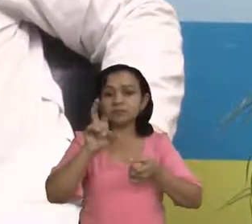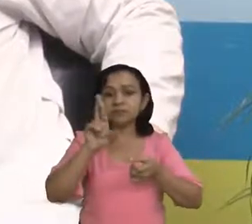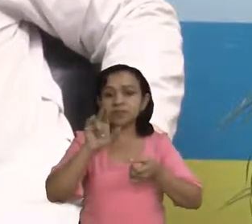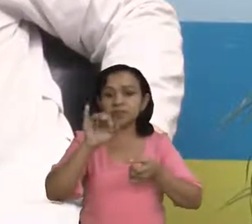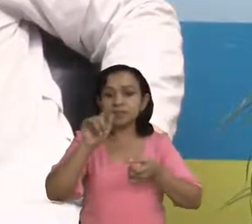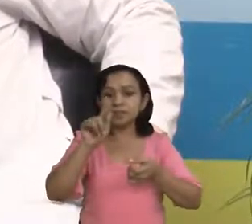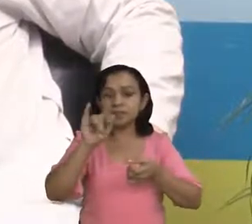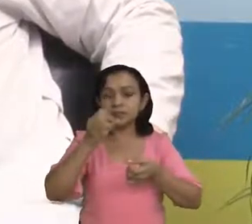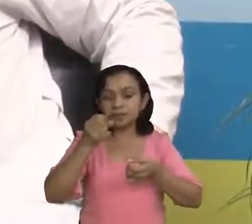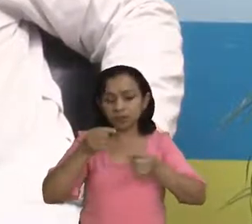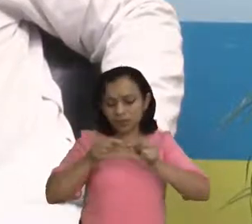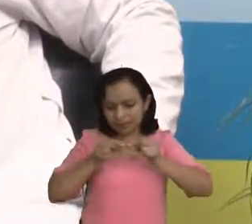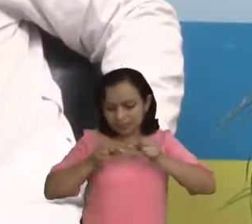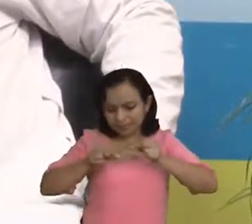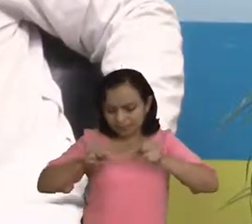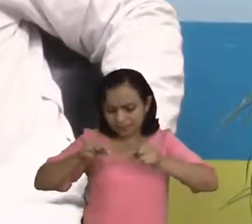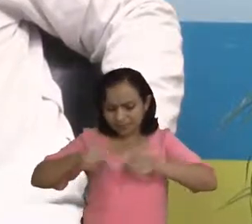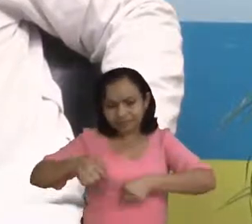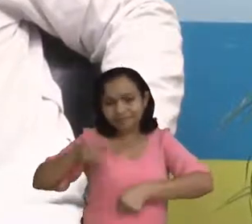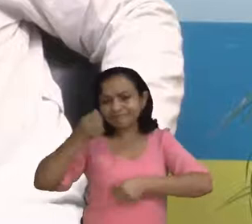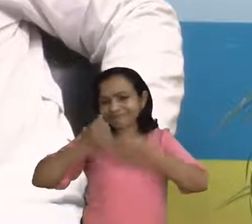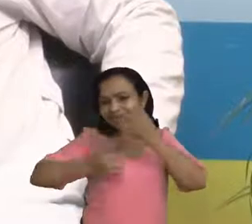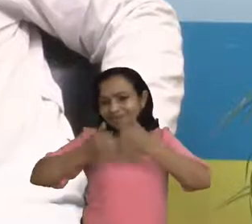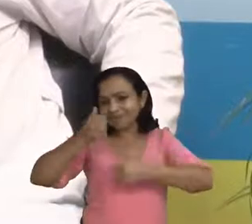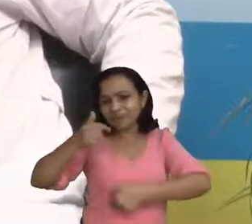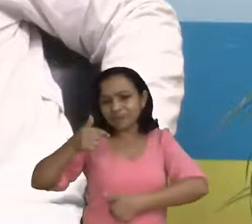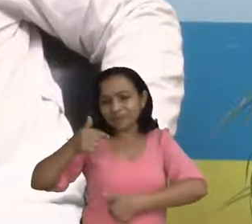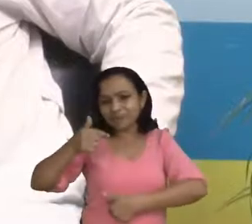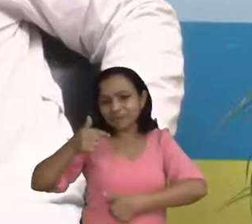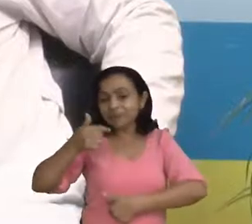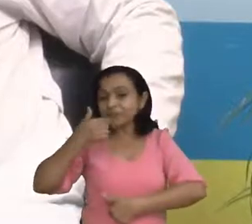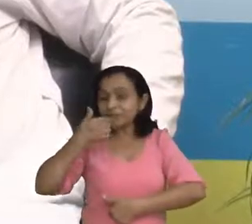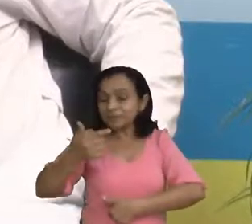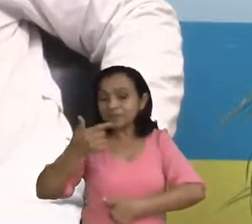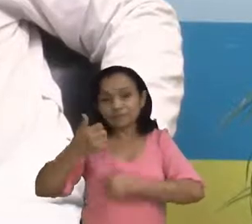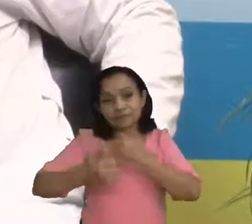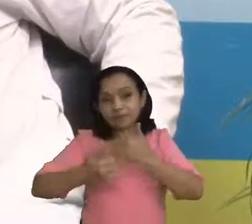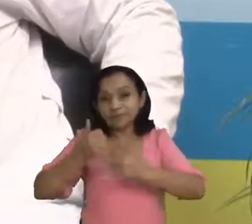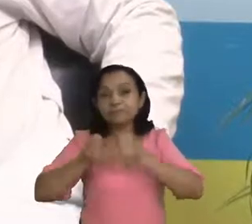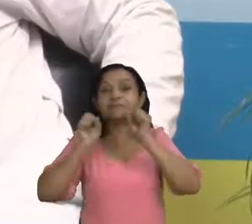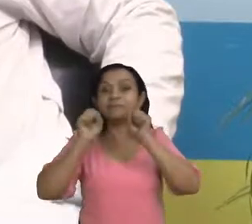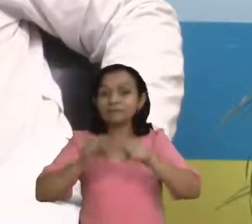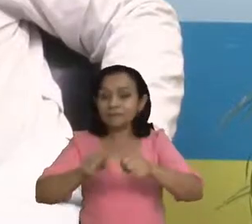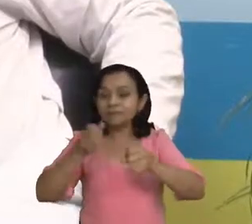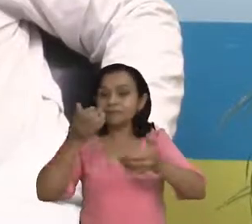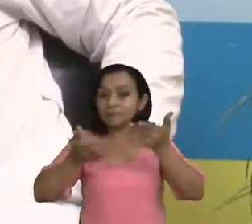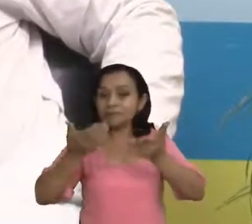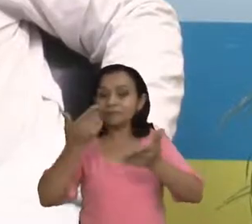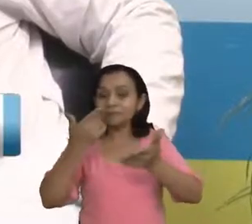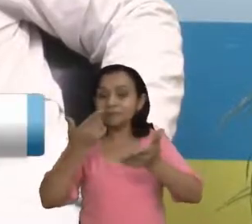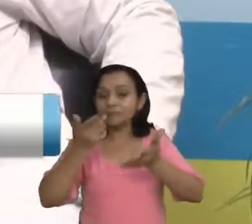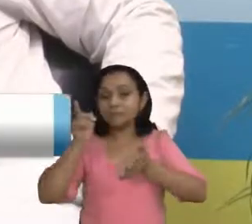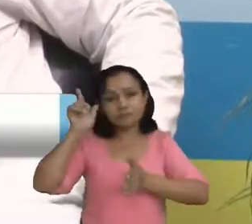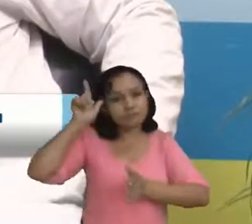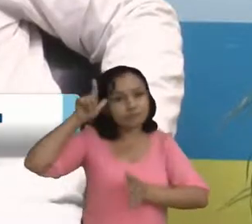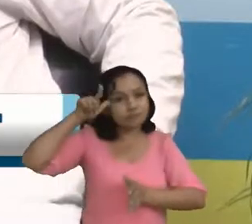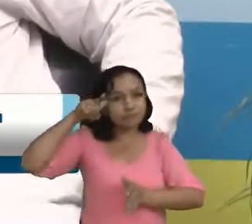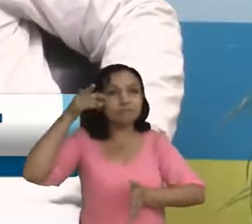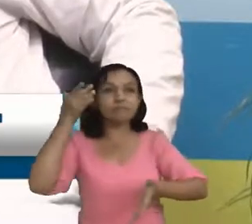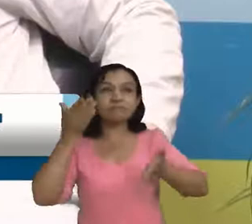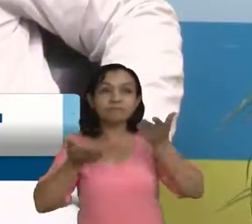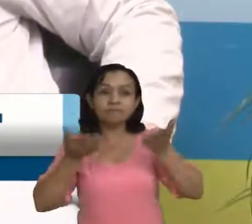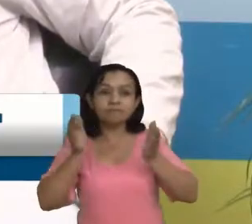unión, ¿verdad?, está afectado. Y obviamente, si está afectado el peristaltismo, puede verse afectado lo que es el drenaje de orina. ¿A